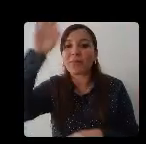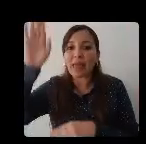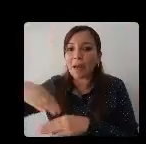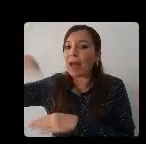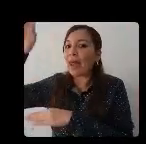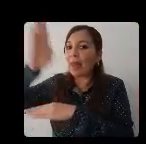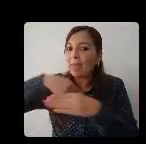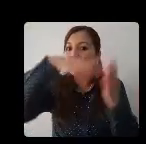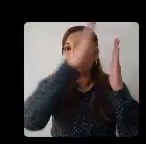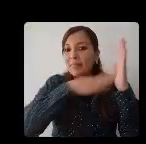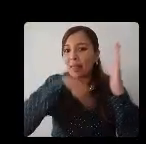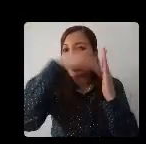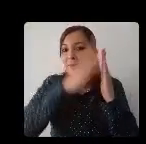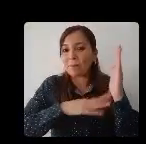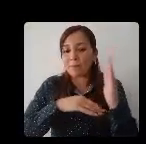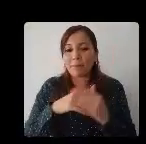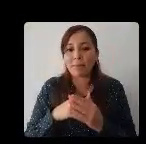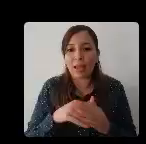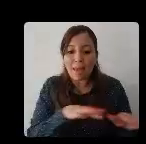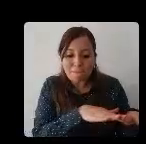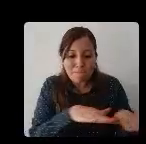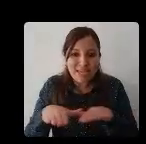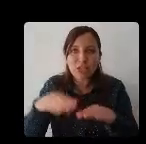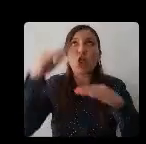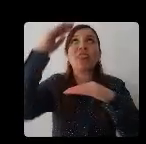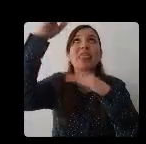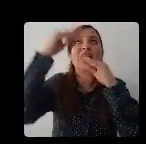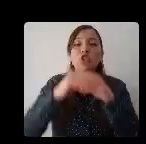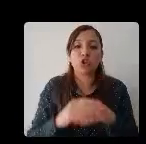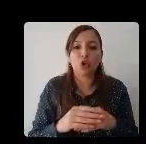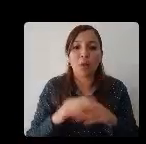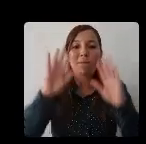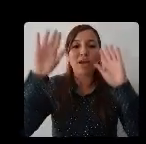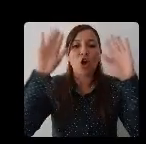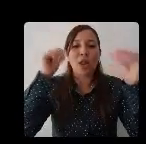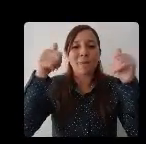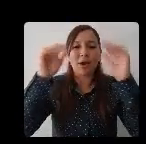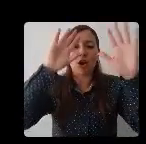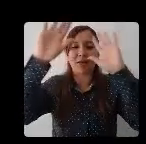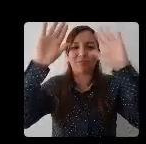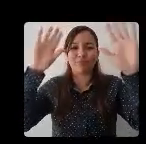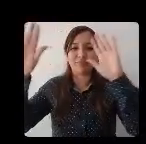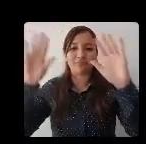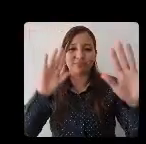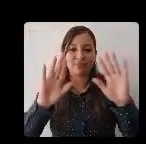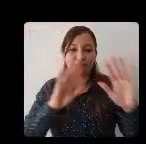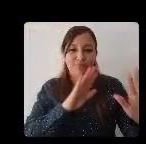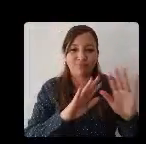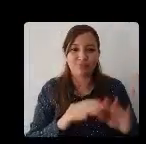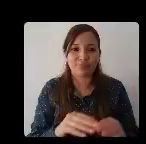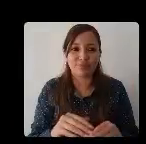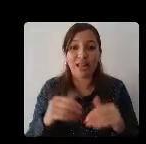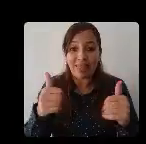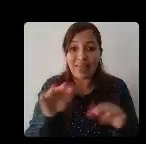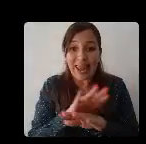techo. Y también ahora ya tenemos ya lista nuestra sala de descanso, que es esta misma donde yo me estoy